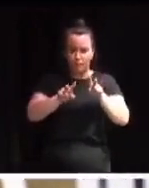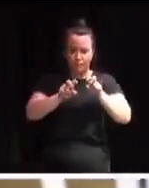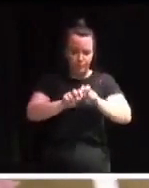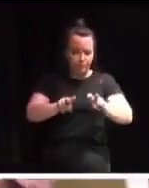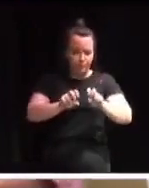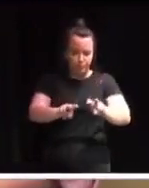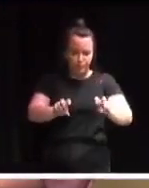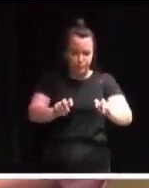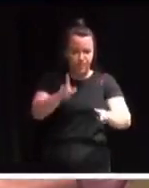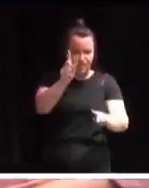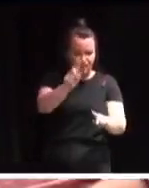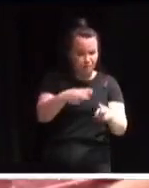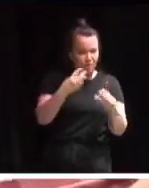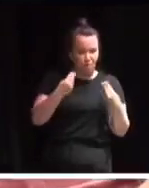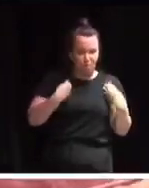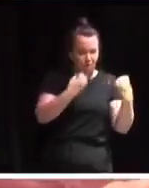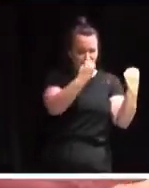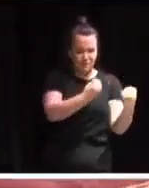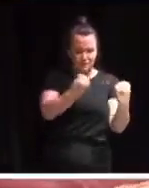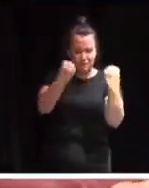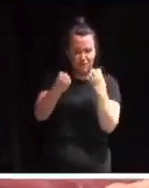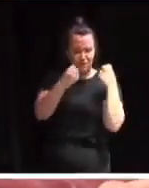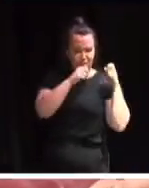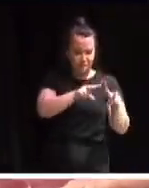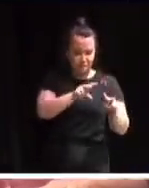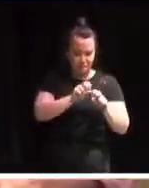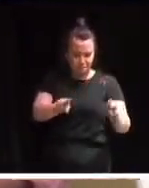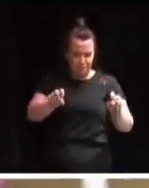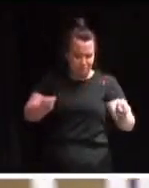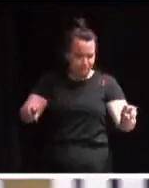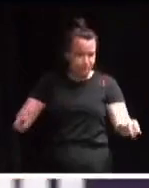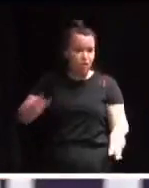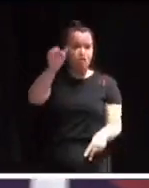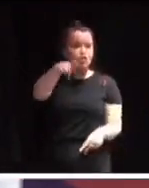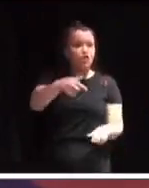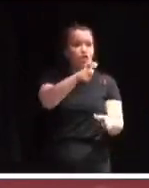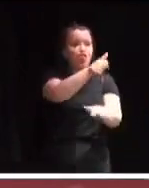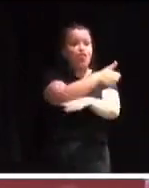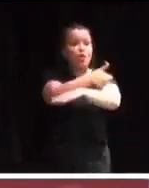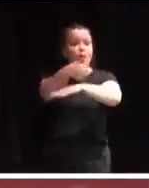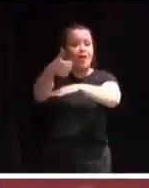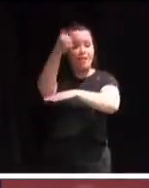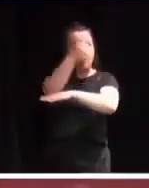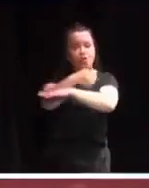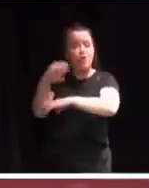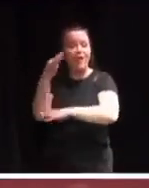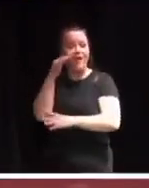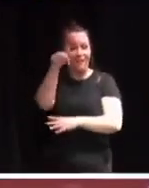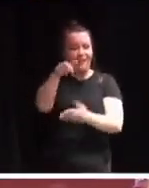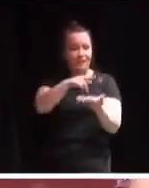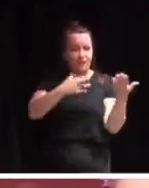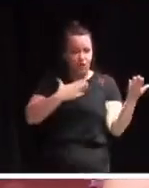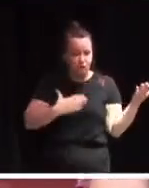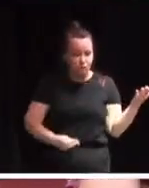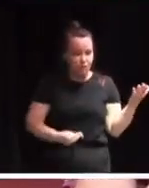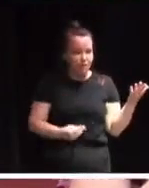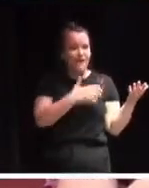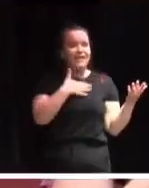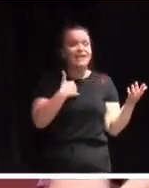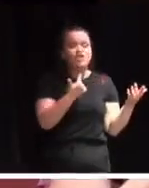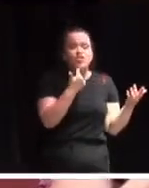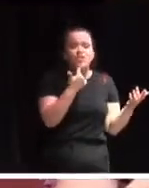institucional y me dirijo a todos los ciudadanos y ciudadanas de murcia no solamente a vosotros A vosotras a los que